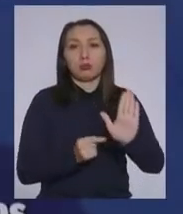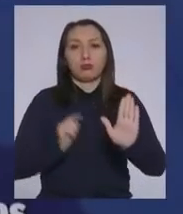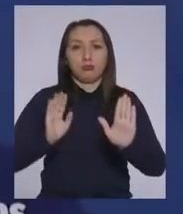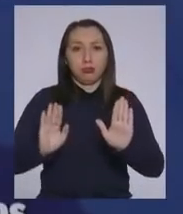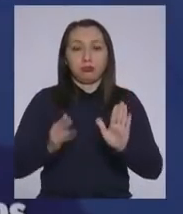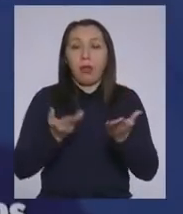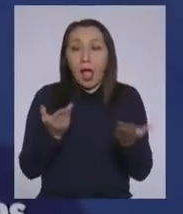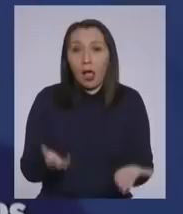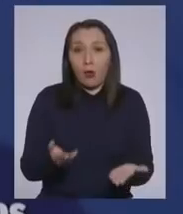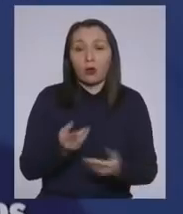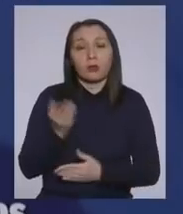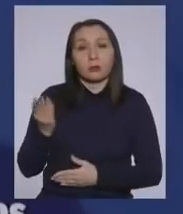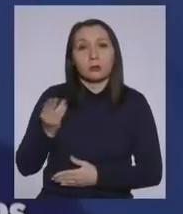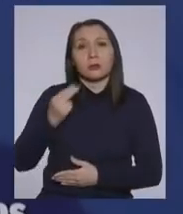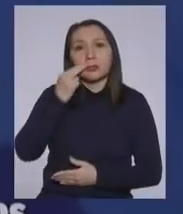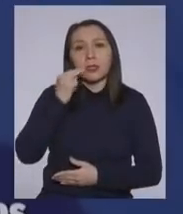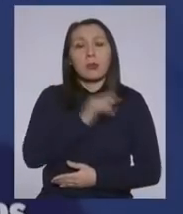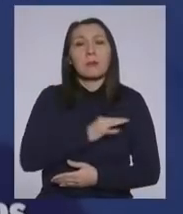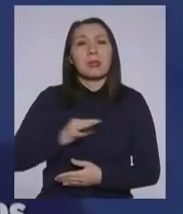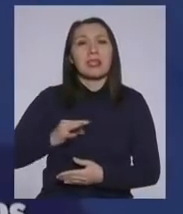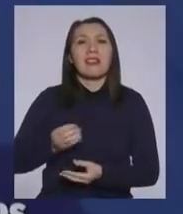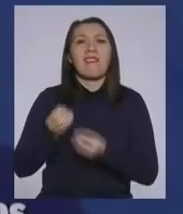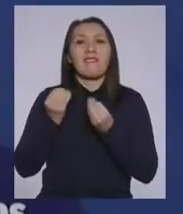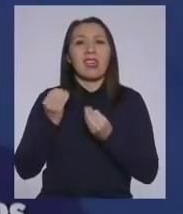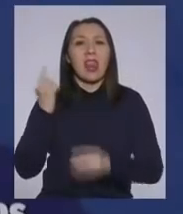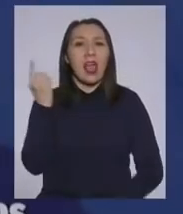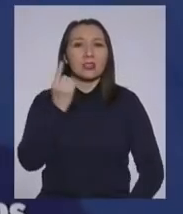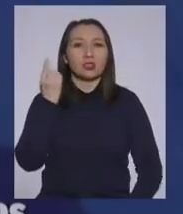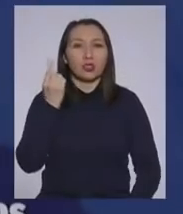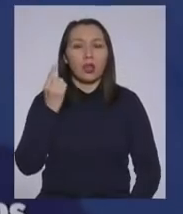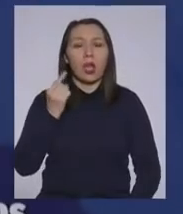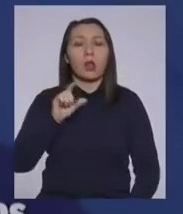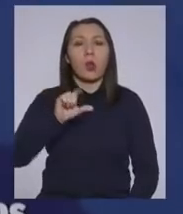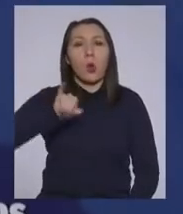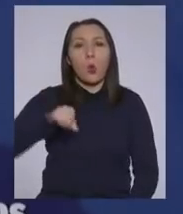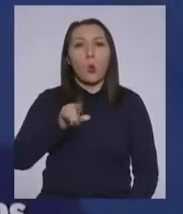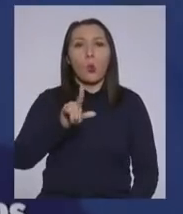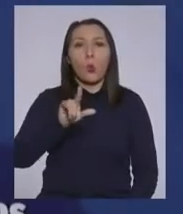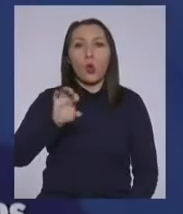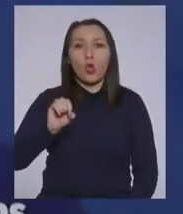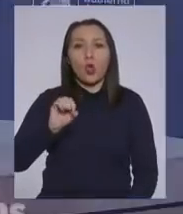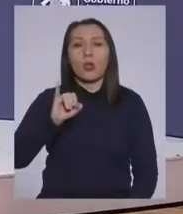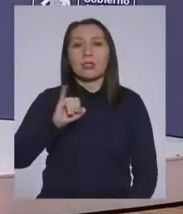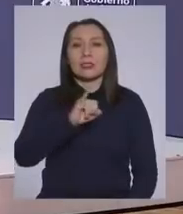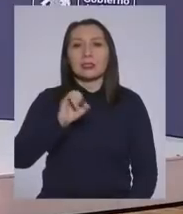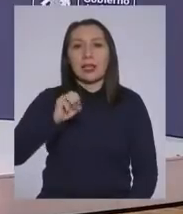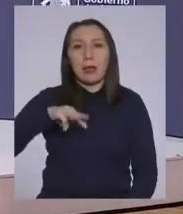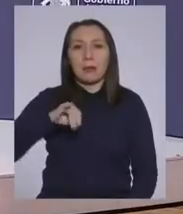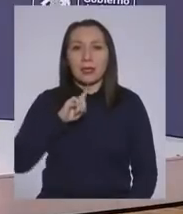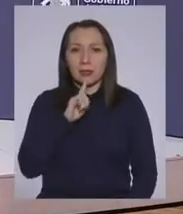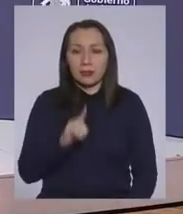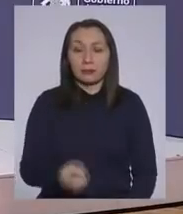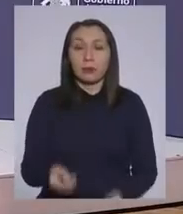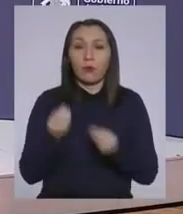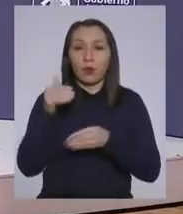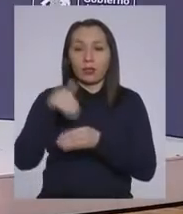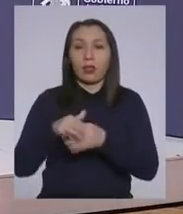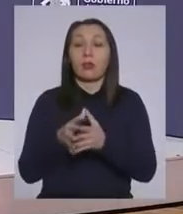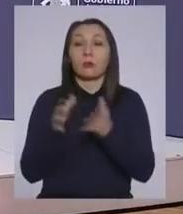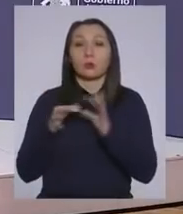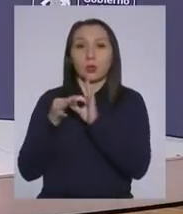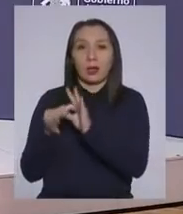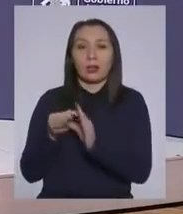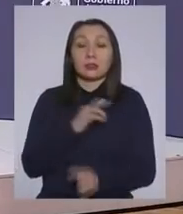cedo la palabra al señor Ministro de Bienes Nacionales, señor Julio Izammit. Muy buenas tardes, muchas